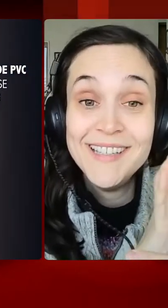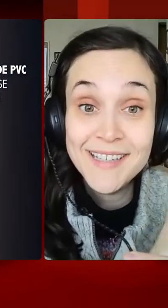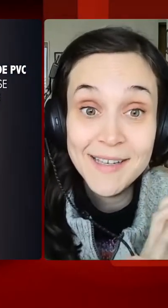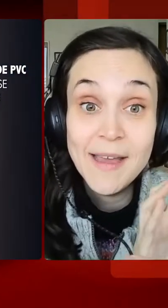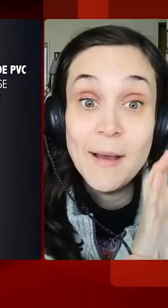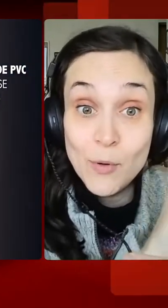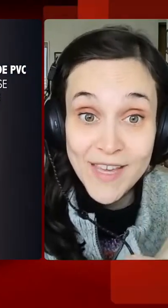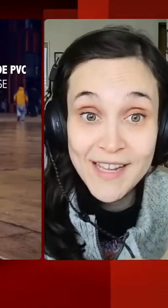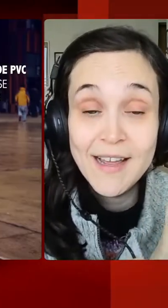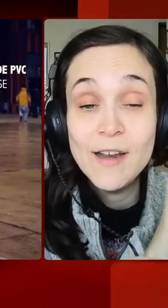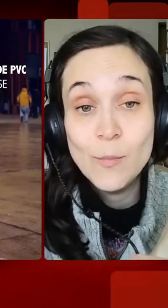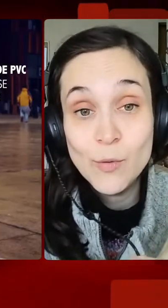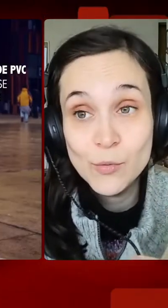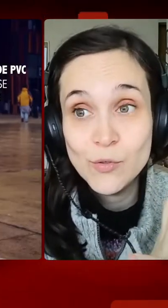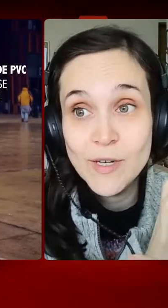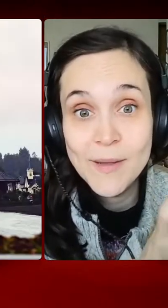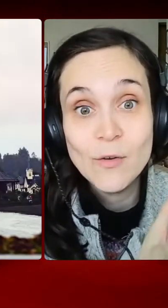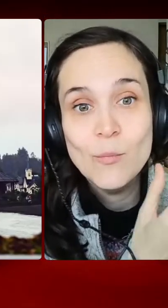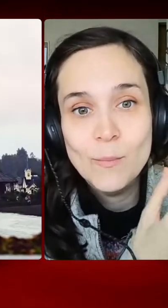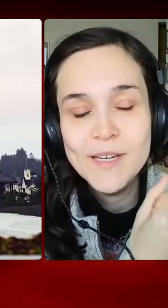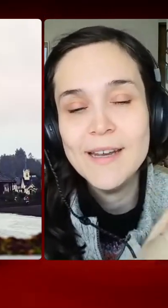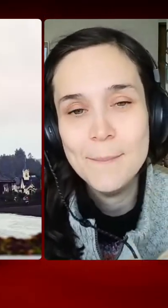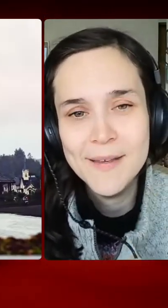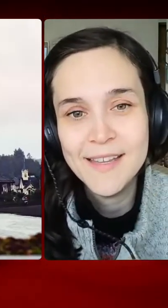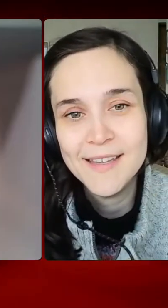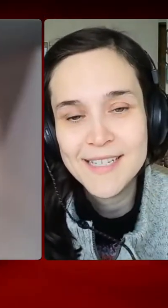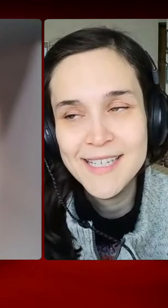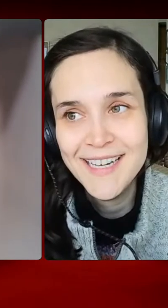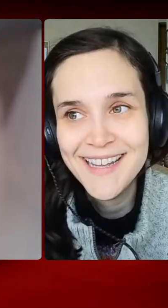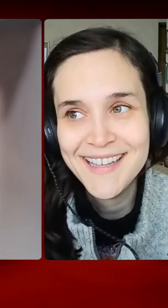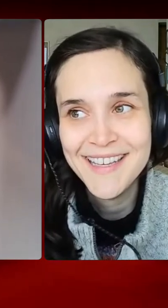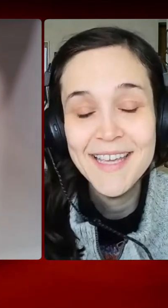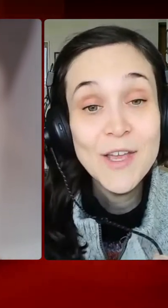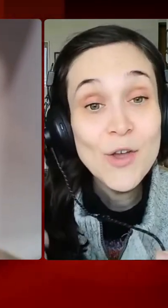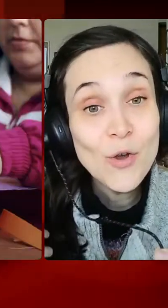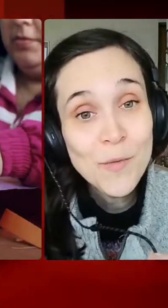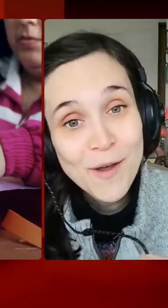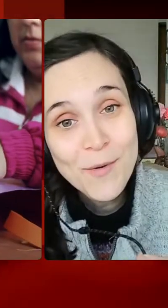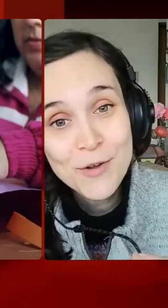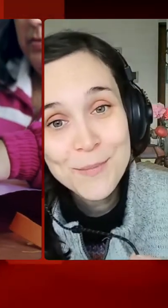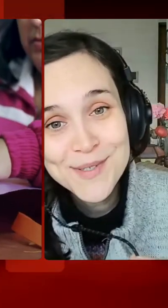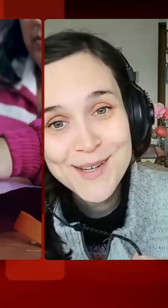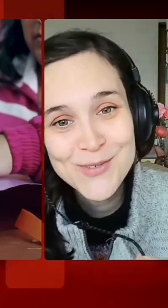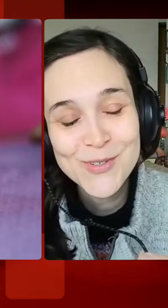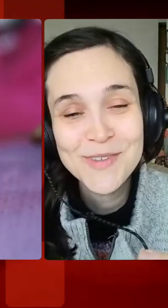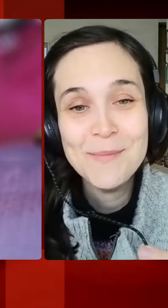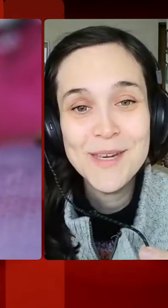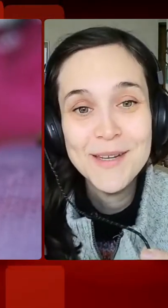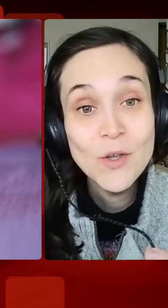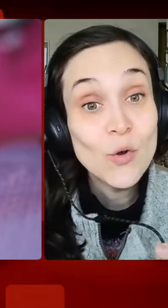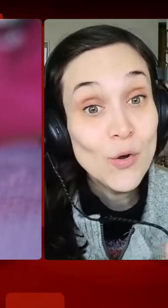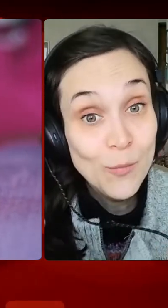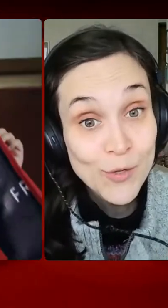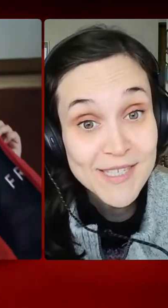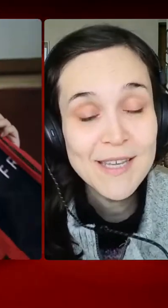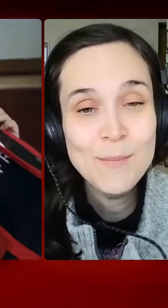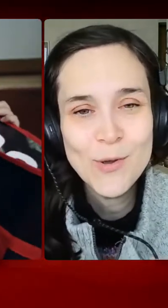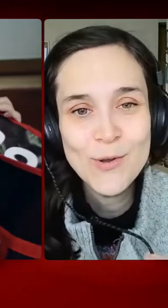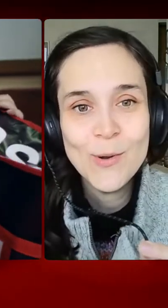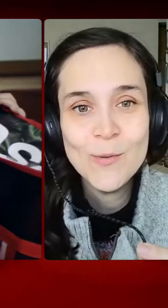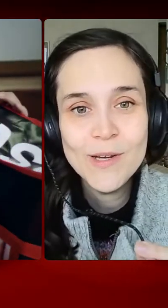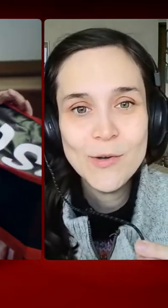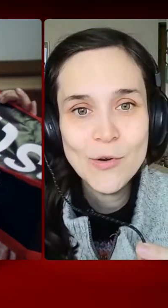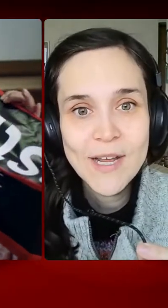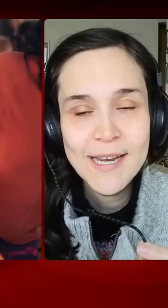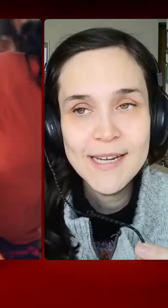productores y tienen que apoyar a los productores para cumplir las metas de reciclaje como vamos a conversar nosotros también con los